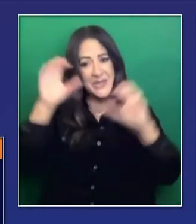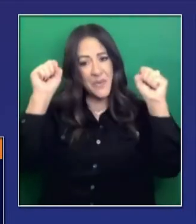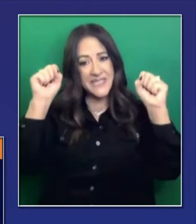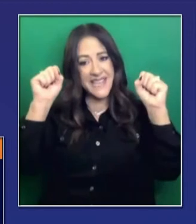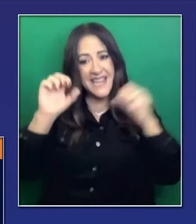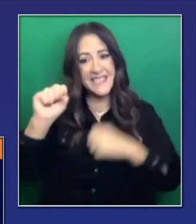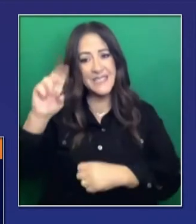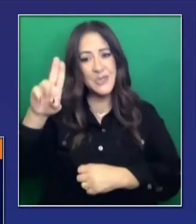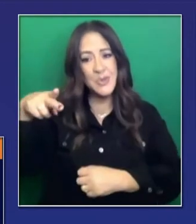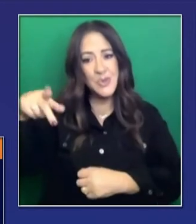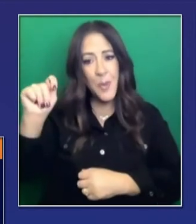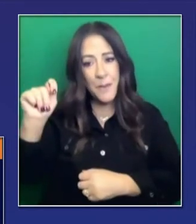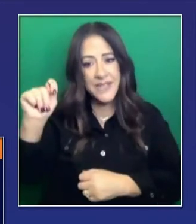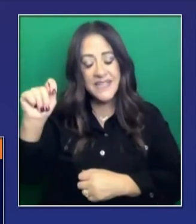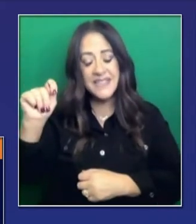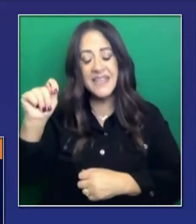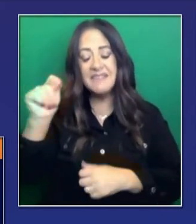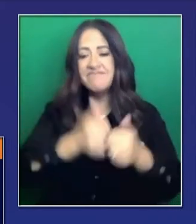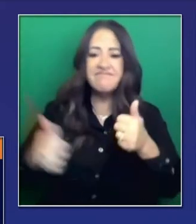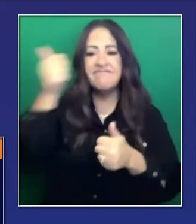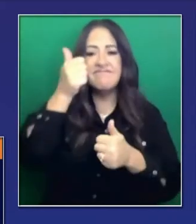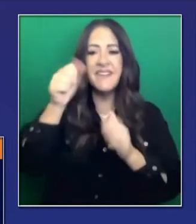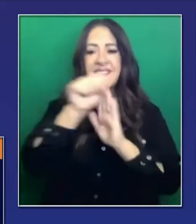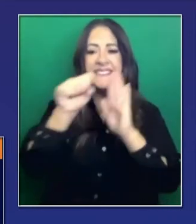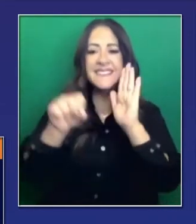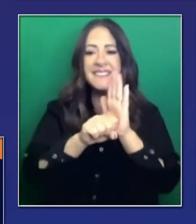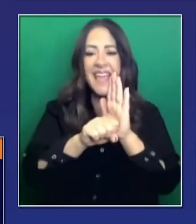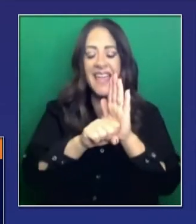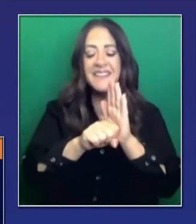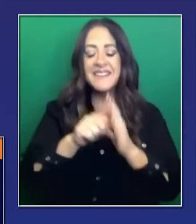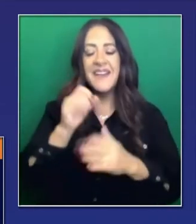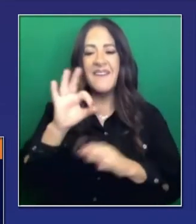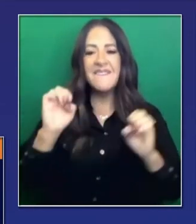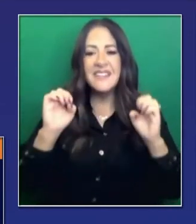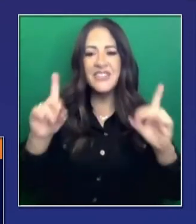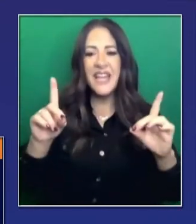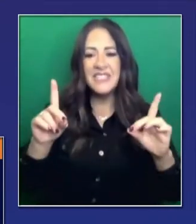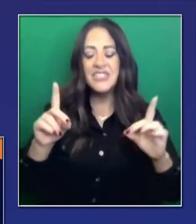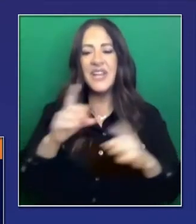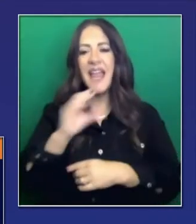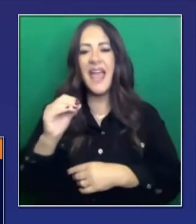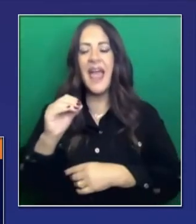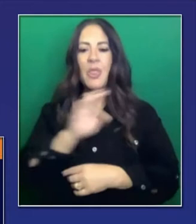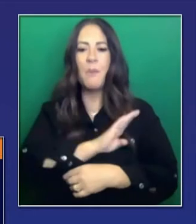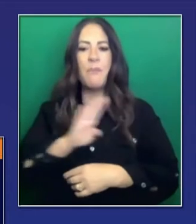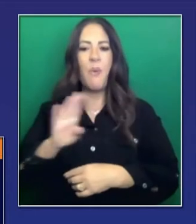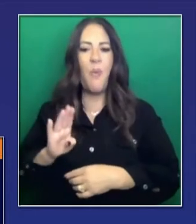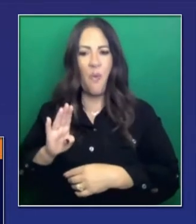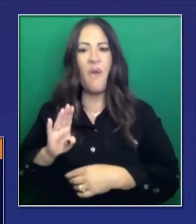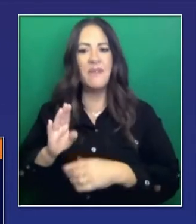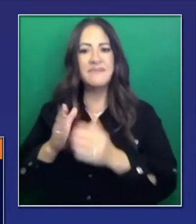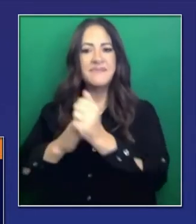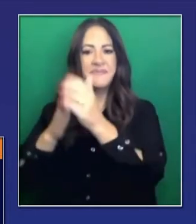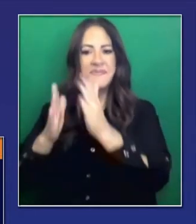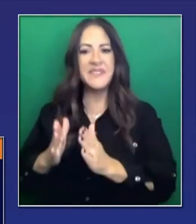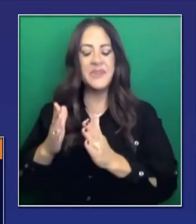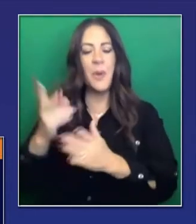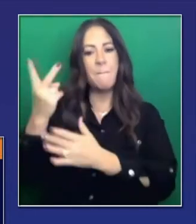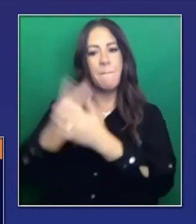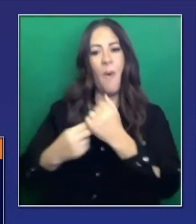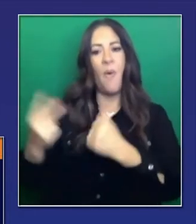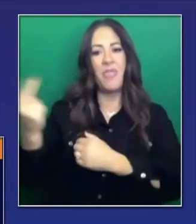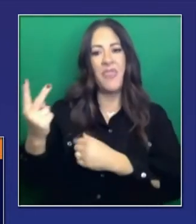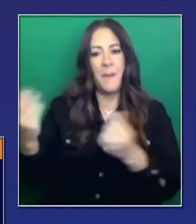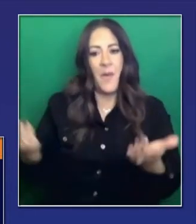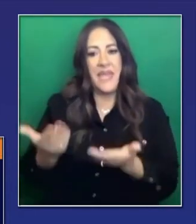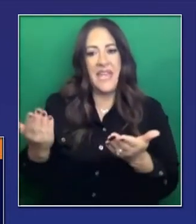educación pública, dirigente de nuestra junta estatal. Estas dos personas están aquí para decir algunas palabras y les quiero dar